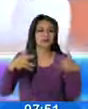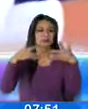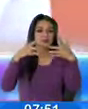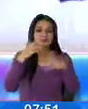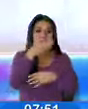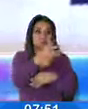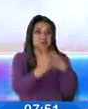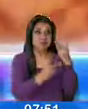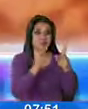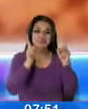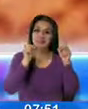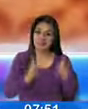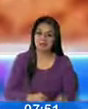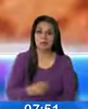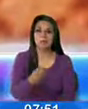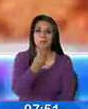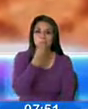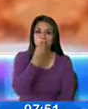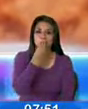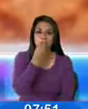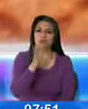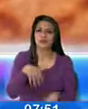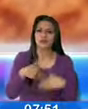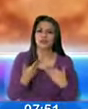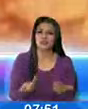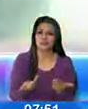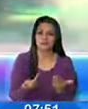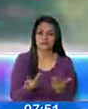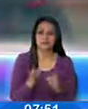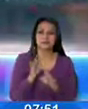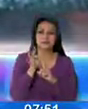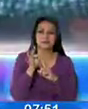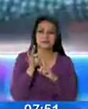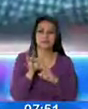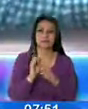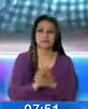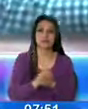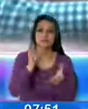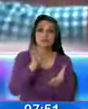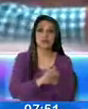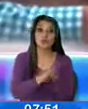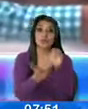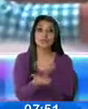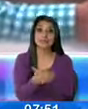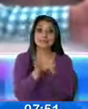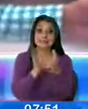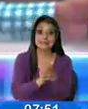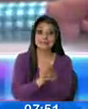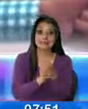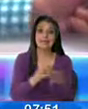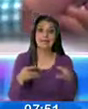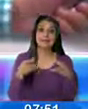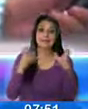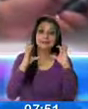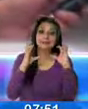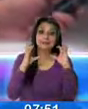sin deleitar uno de sus secretos culinarios. Son tortillitas de trigo, cero